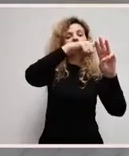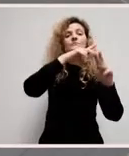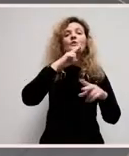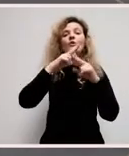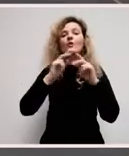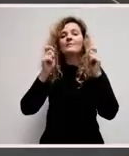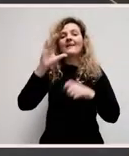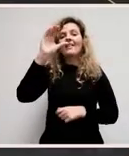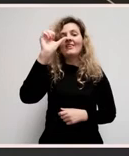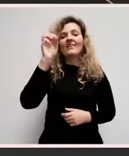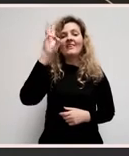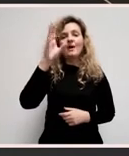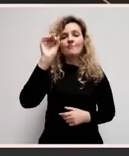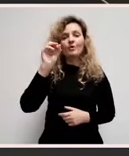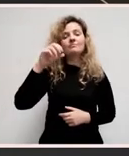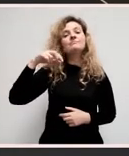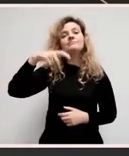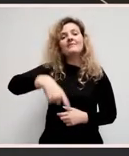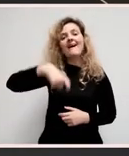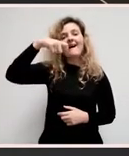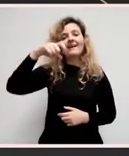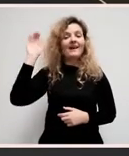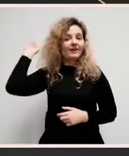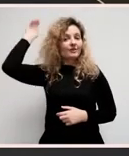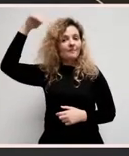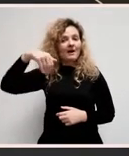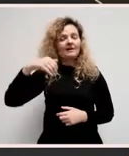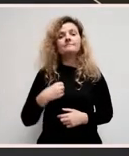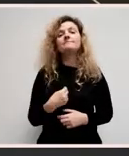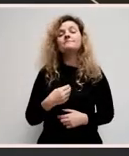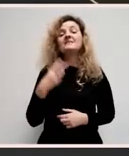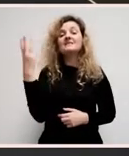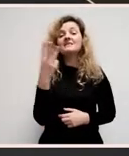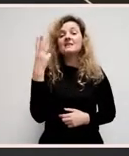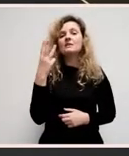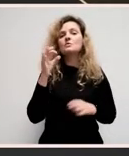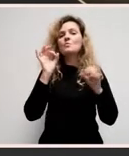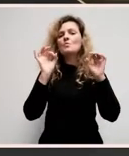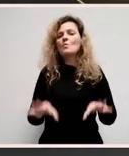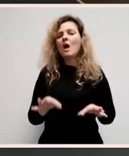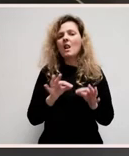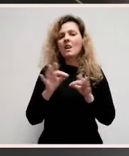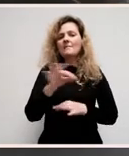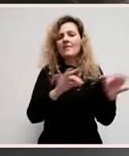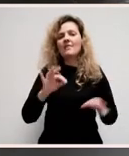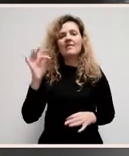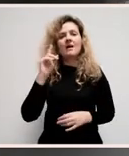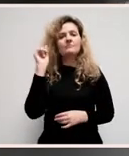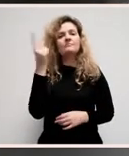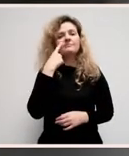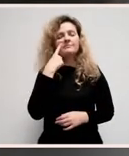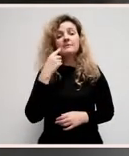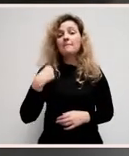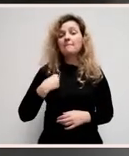topado asunto con otras dudas de similares proporciones todo parece indicar que deberán pertenecer a un mismo barco un